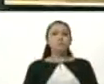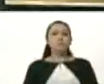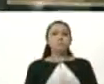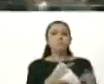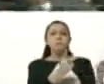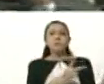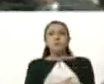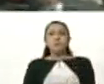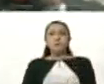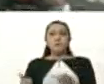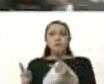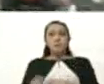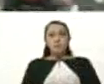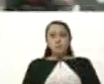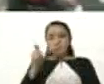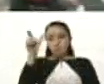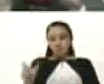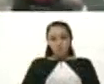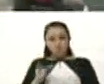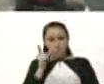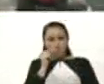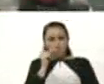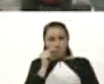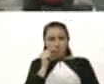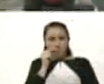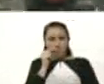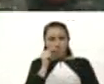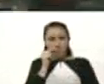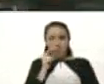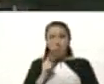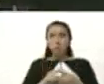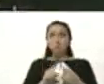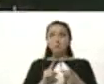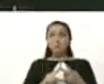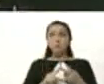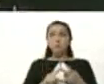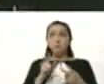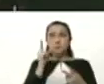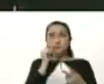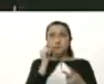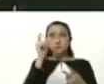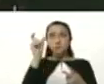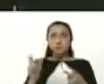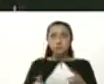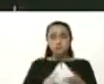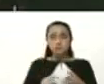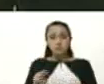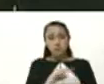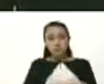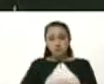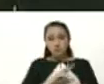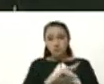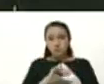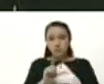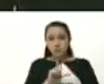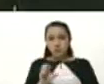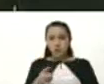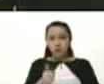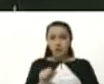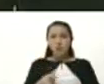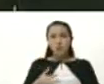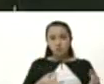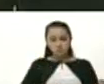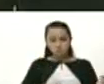Invitamos a Iván Pérez Rossi, a Miguel Ángel Bosch y al ministro Ernesto Villegas para recibir el